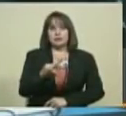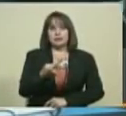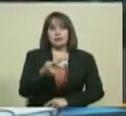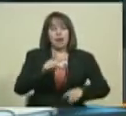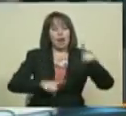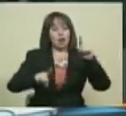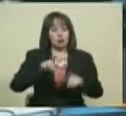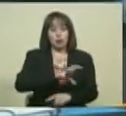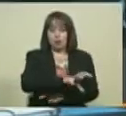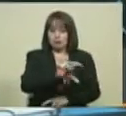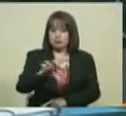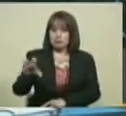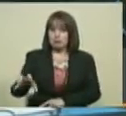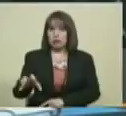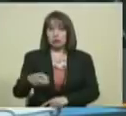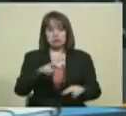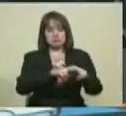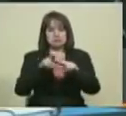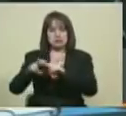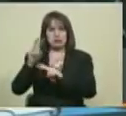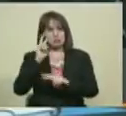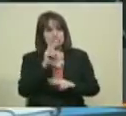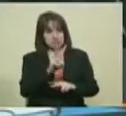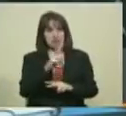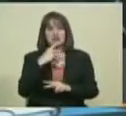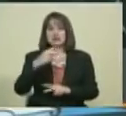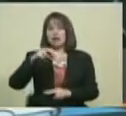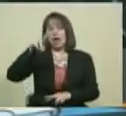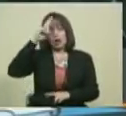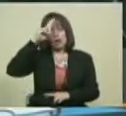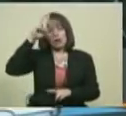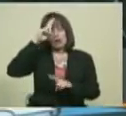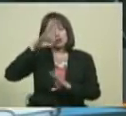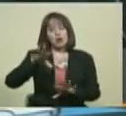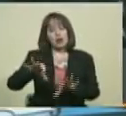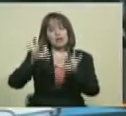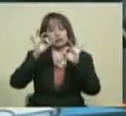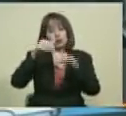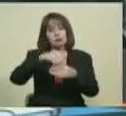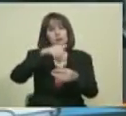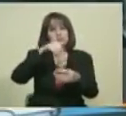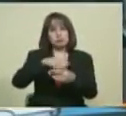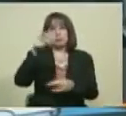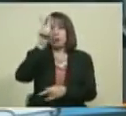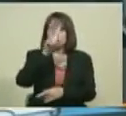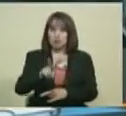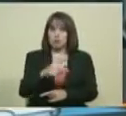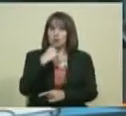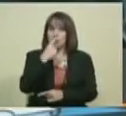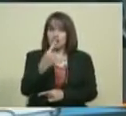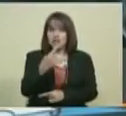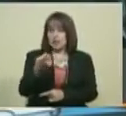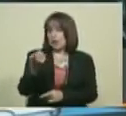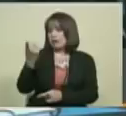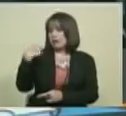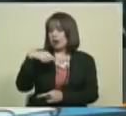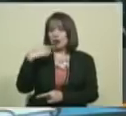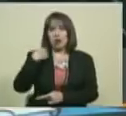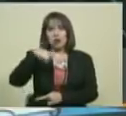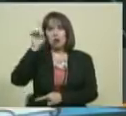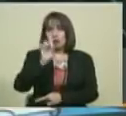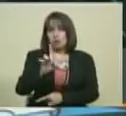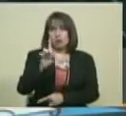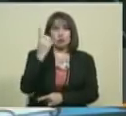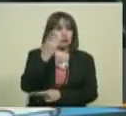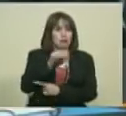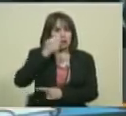estados que están sentados aquí que han reconocido las elecciones venezolanas. Como yo les dije ayer, el único que debe reconocerlos es